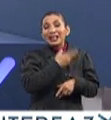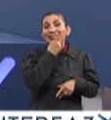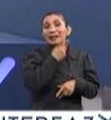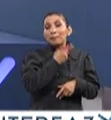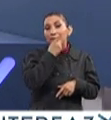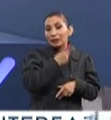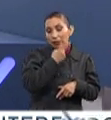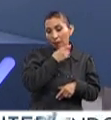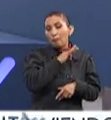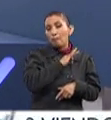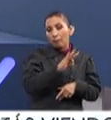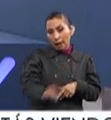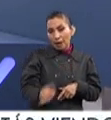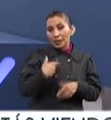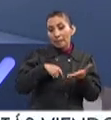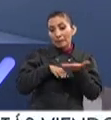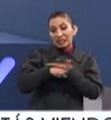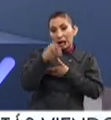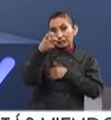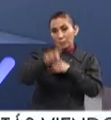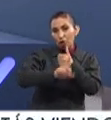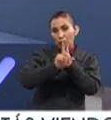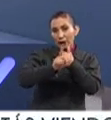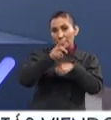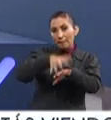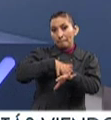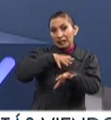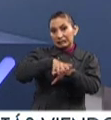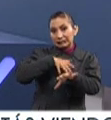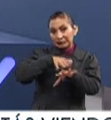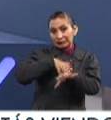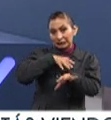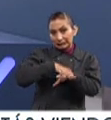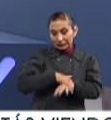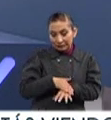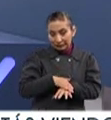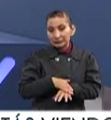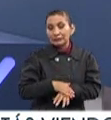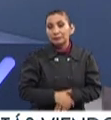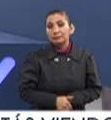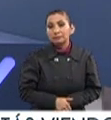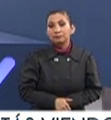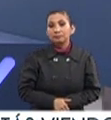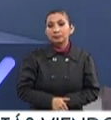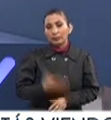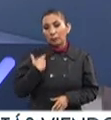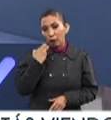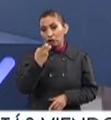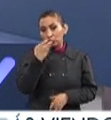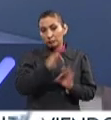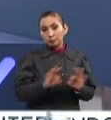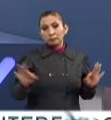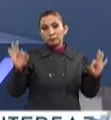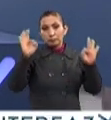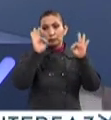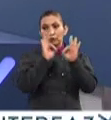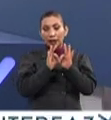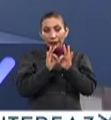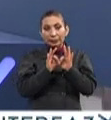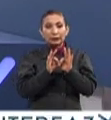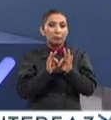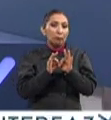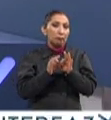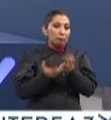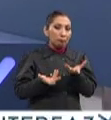con diabetes se puede prevenir que se llegue a estas condiciones del mismo pie. Creo que para ello es muy importante,